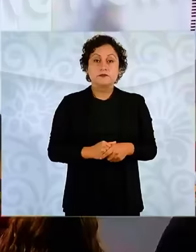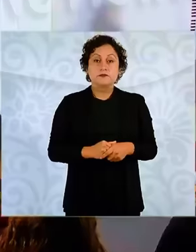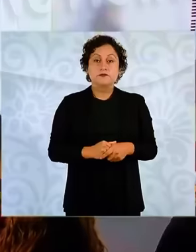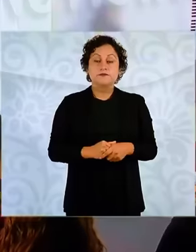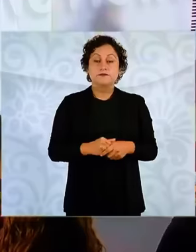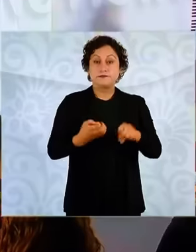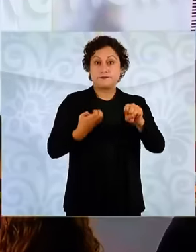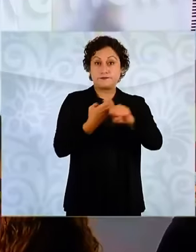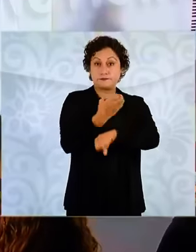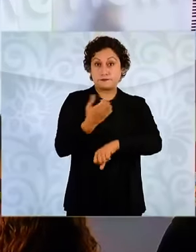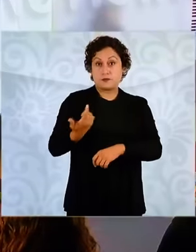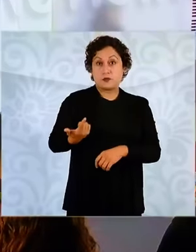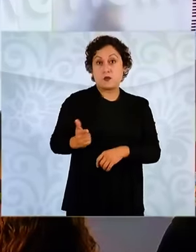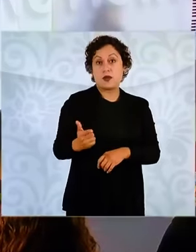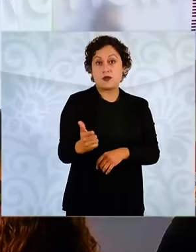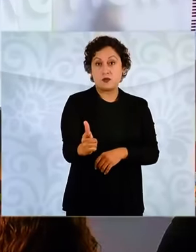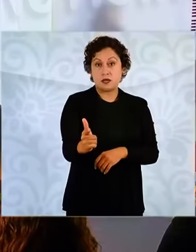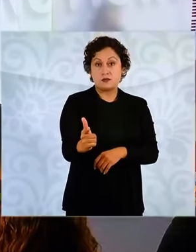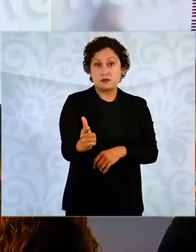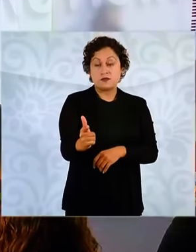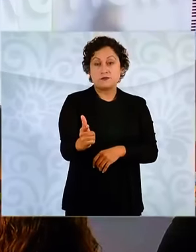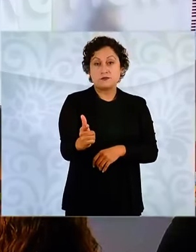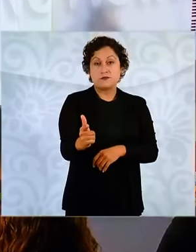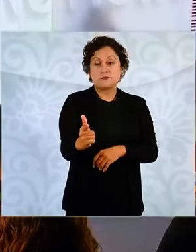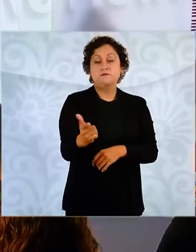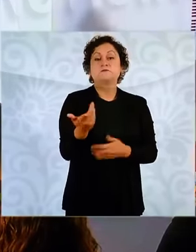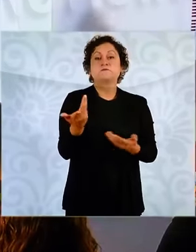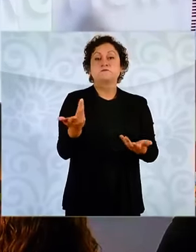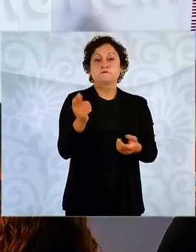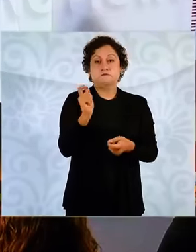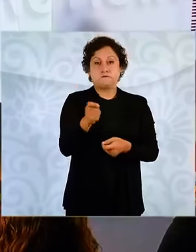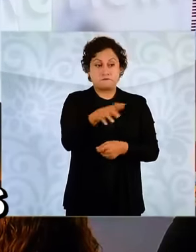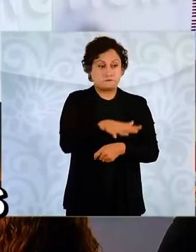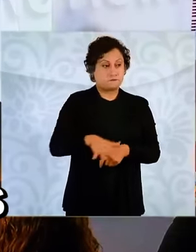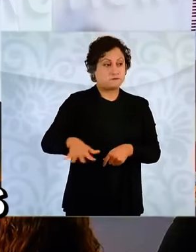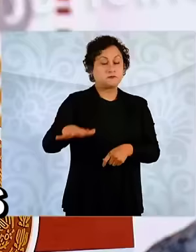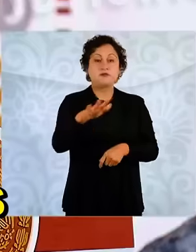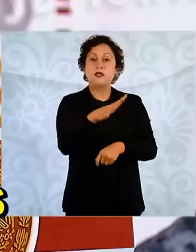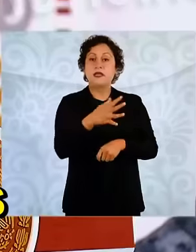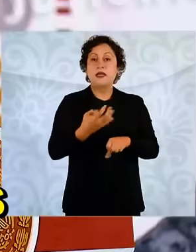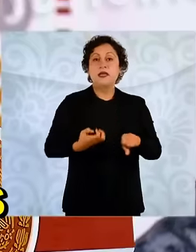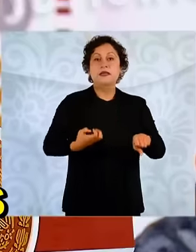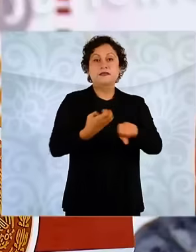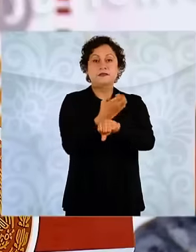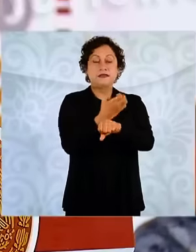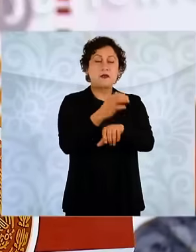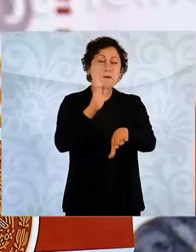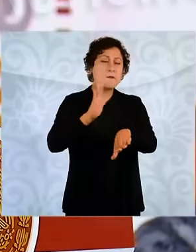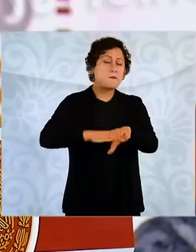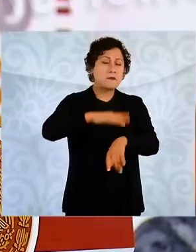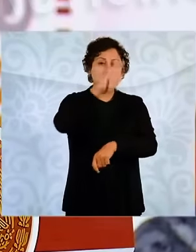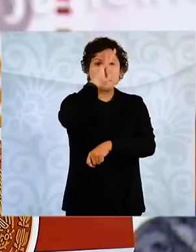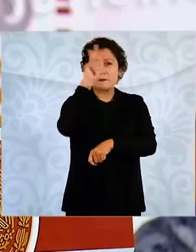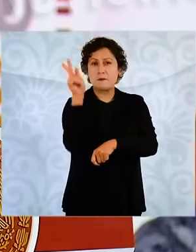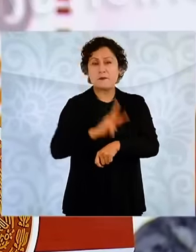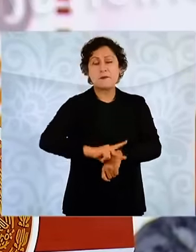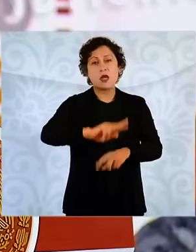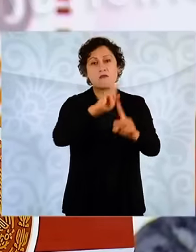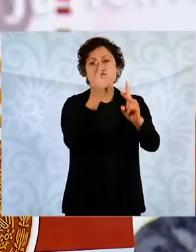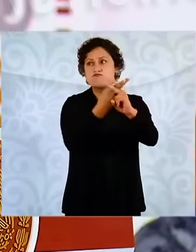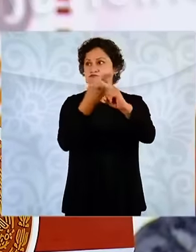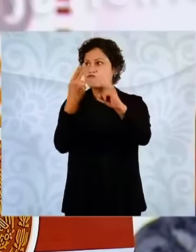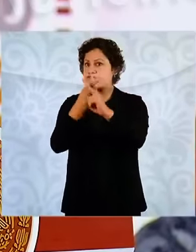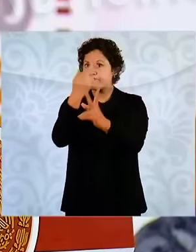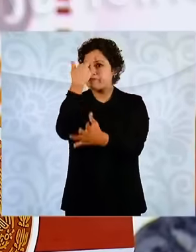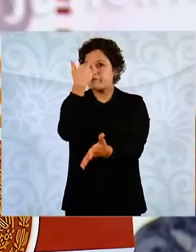Guanajuato es por mucho el estado con mayor número de homicidios, pero es también el